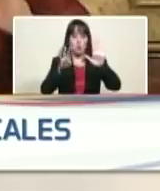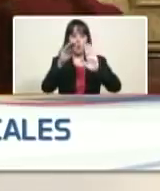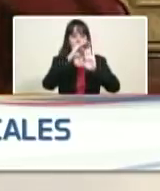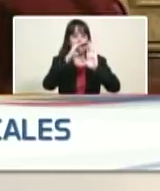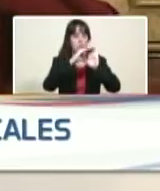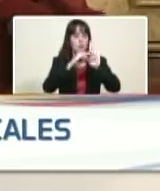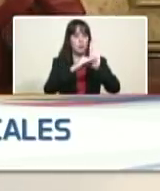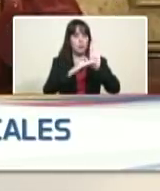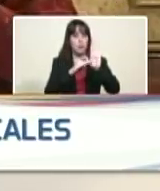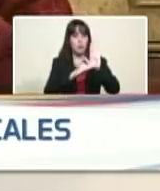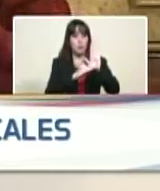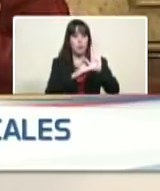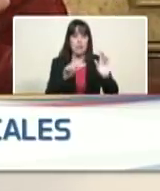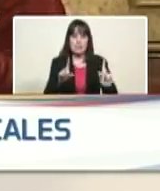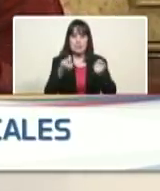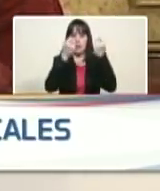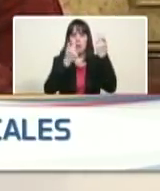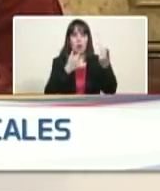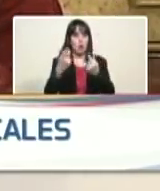recuperación económica. Está redondito.